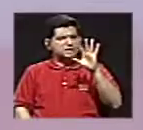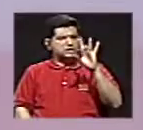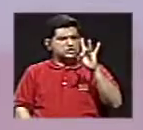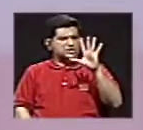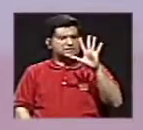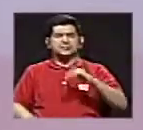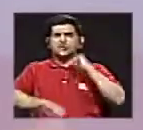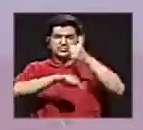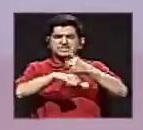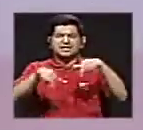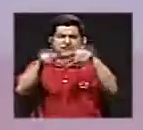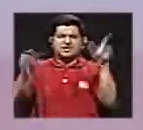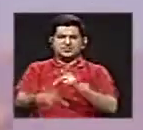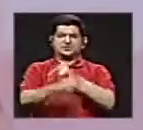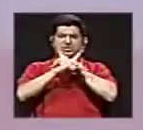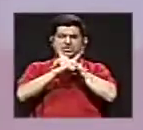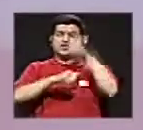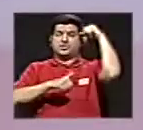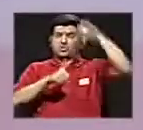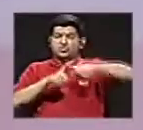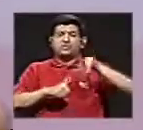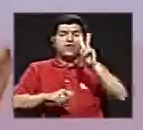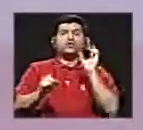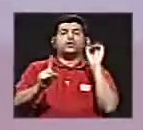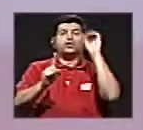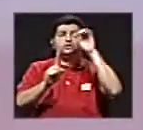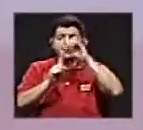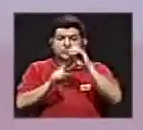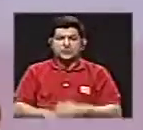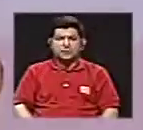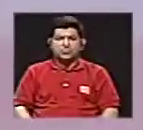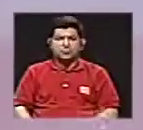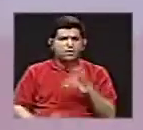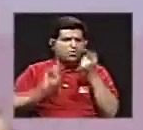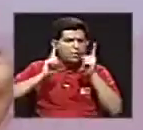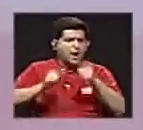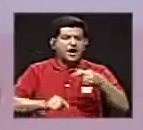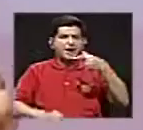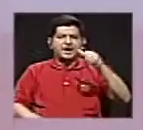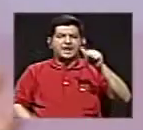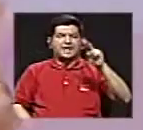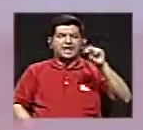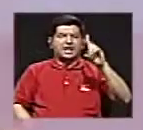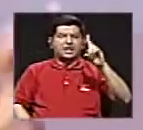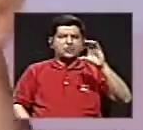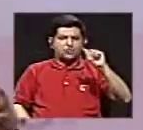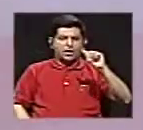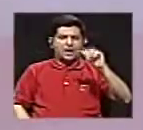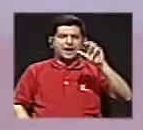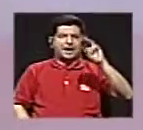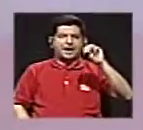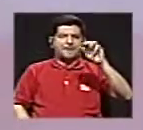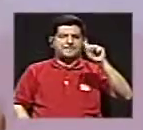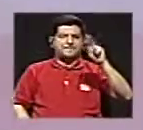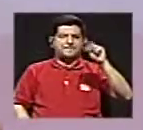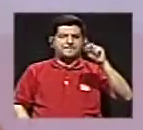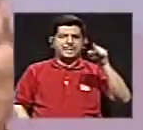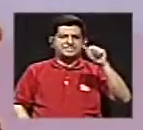en 1985 se creó el refugio, y hay que recordar que los dos objetivos refugio, principales... ¿Refugio Gandoca-Manzanillo? El refugio Gandoca-Manzanillo, y